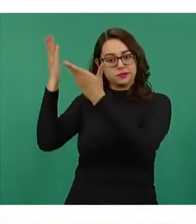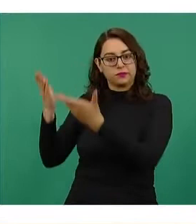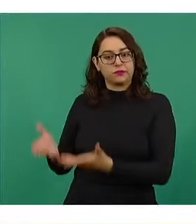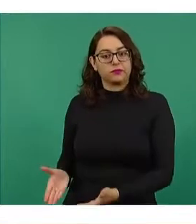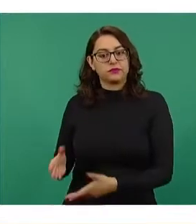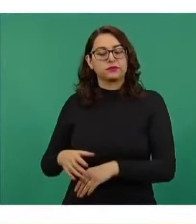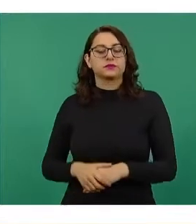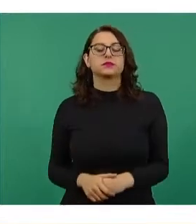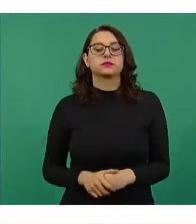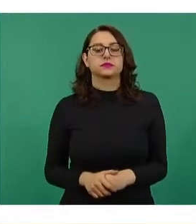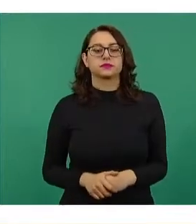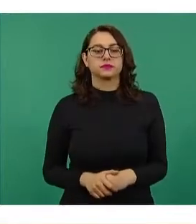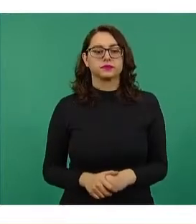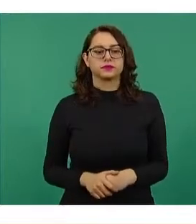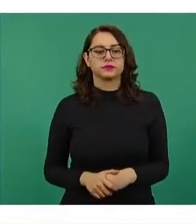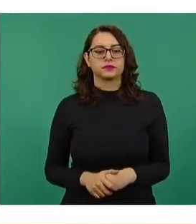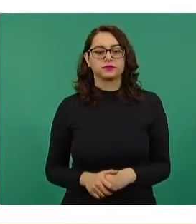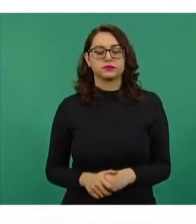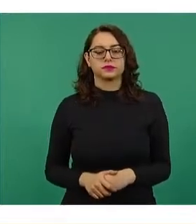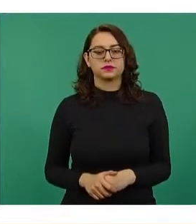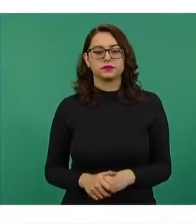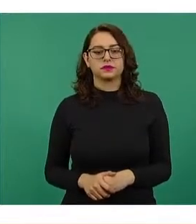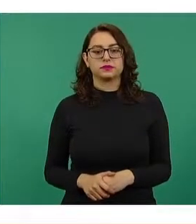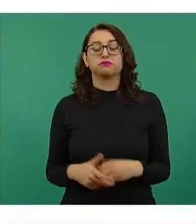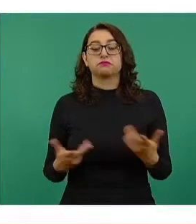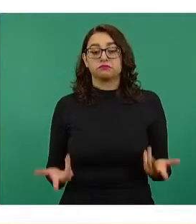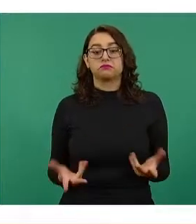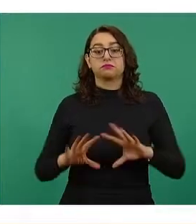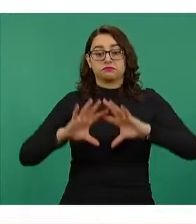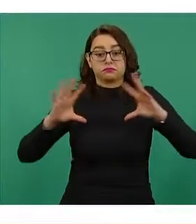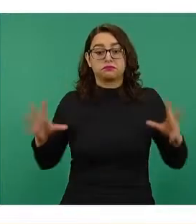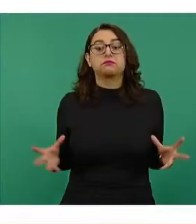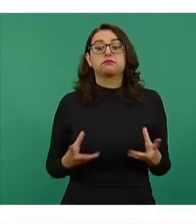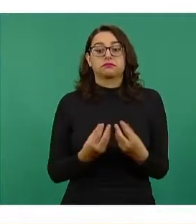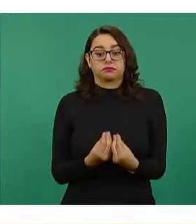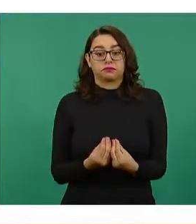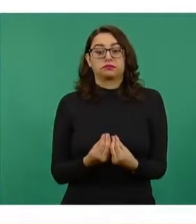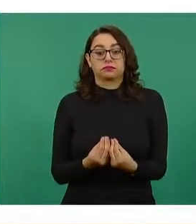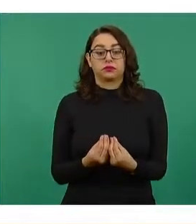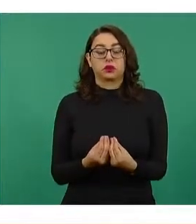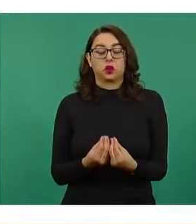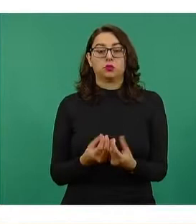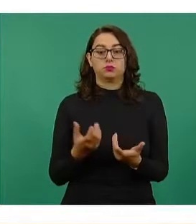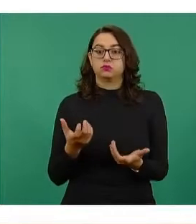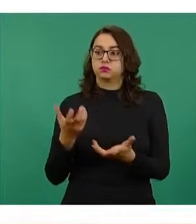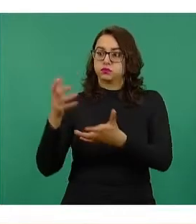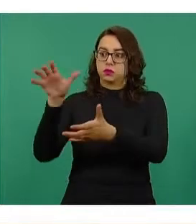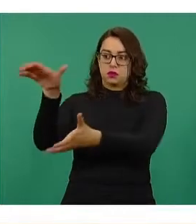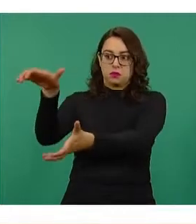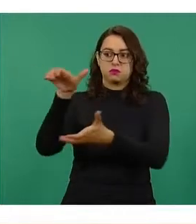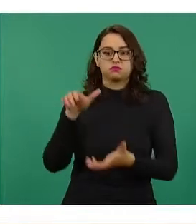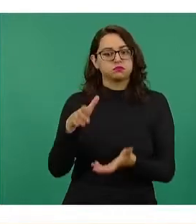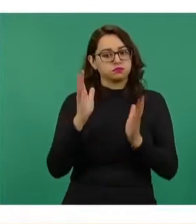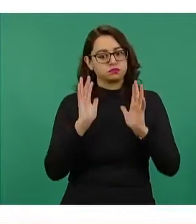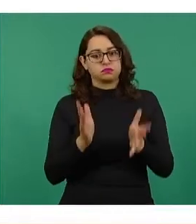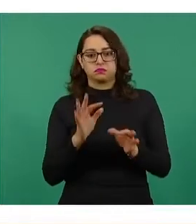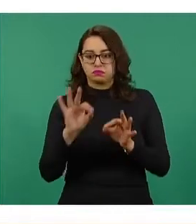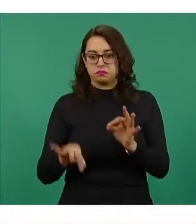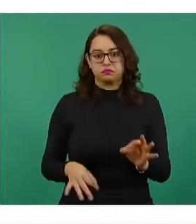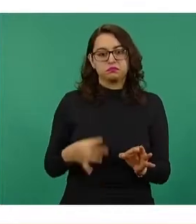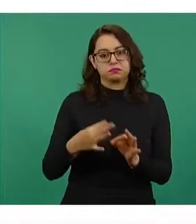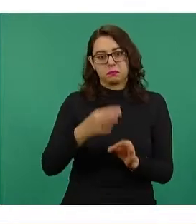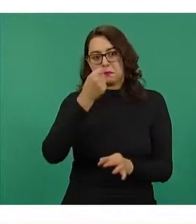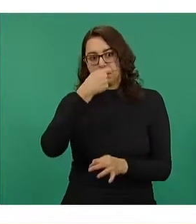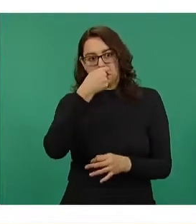y fluorouracilo proveniente de Cuba. Esto es lo que contribuye al al camino de los medicamentos. Muchas